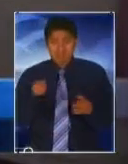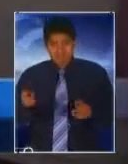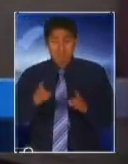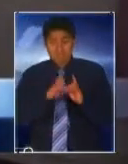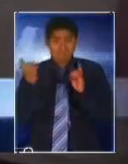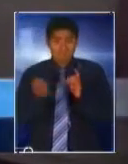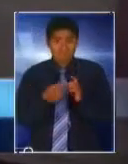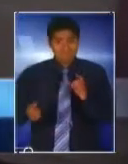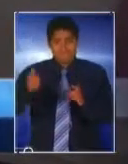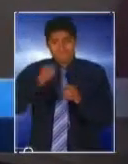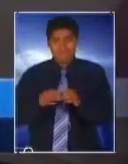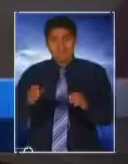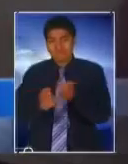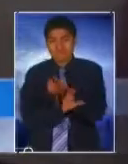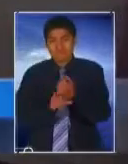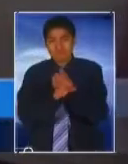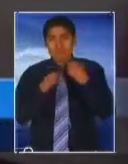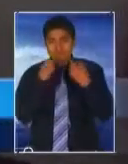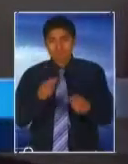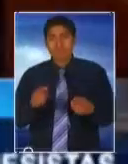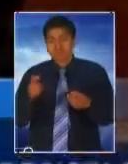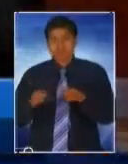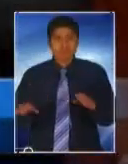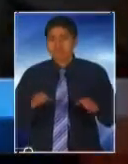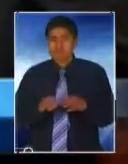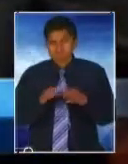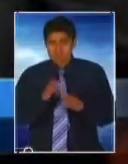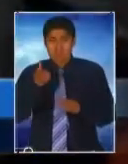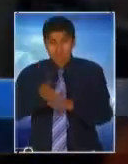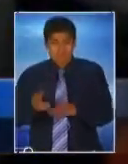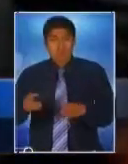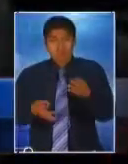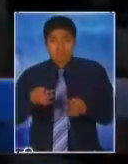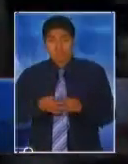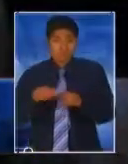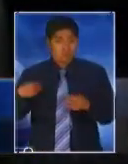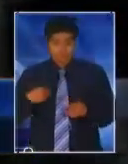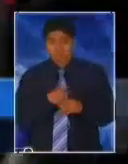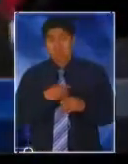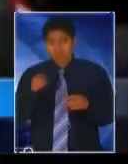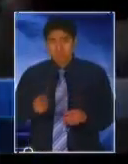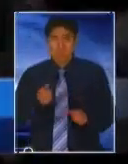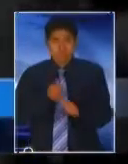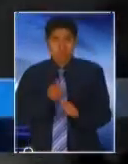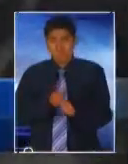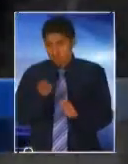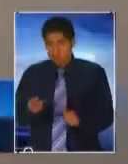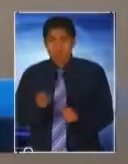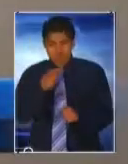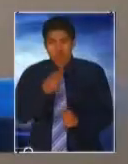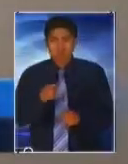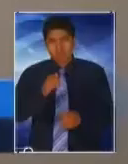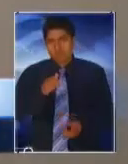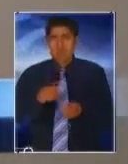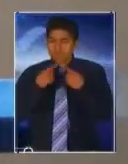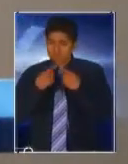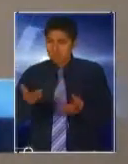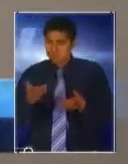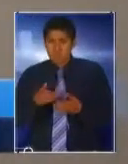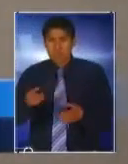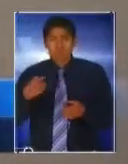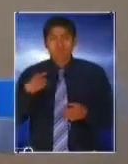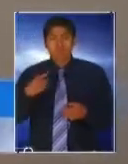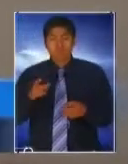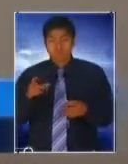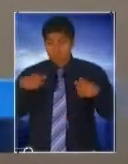desde la dirección general de la defensa pública y acceso a la justicia del ministerio del mismo rubro se informó que el